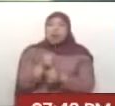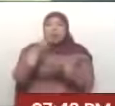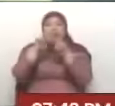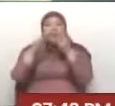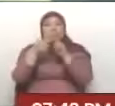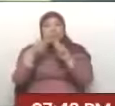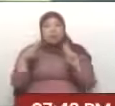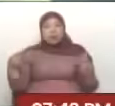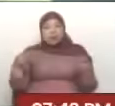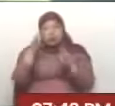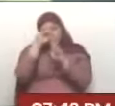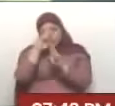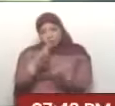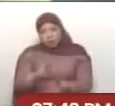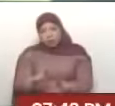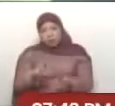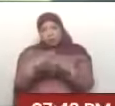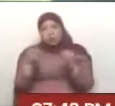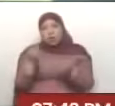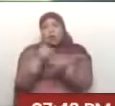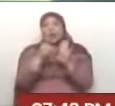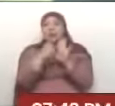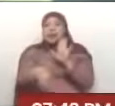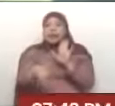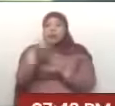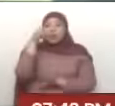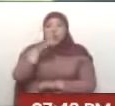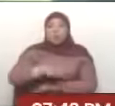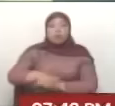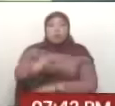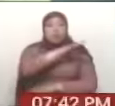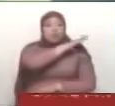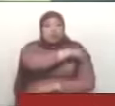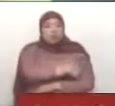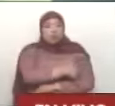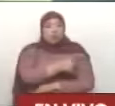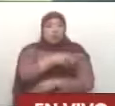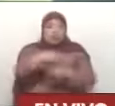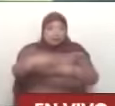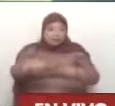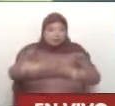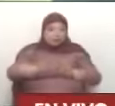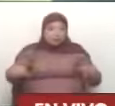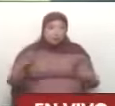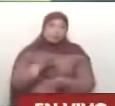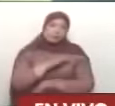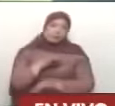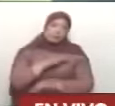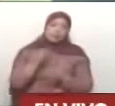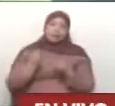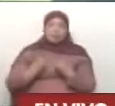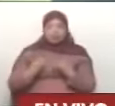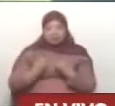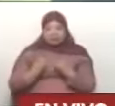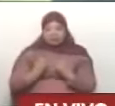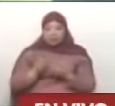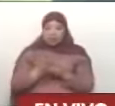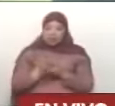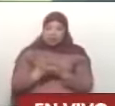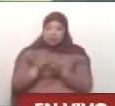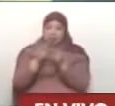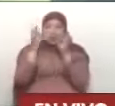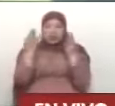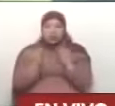paz y el respeto al derecho del pueblo palestino a su tierra, a su vida, a su